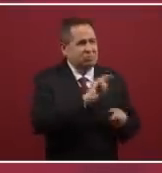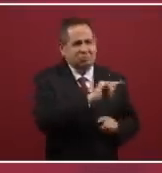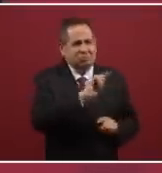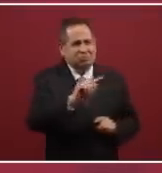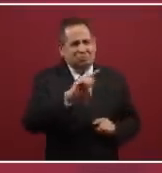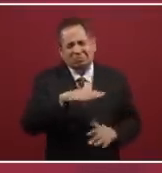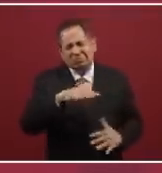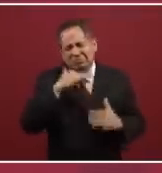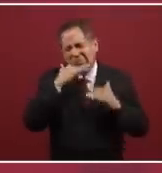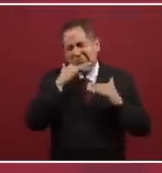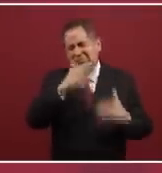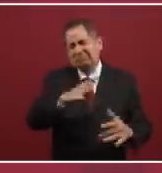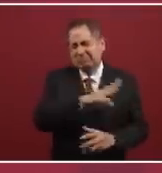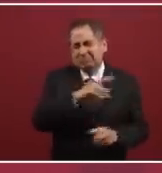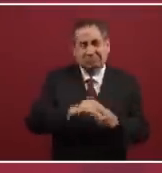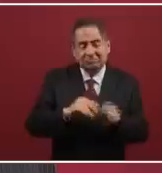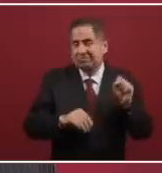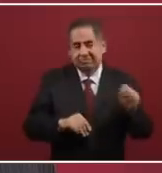estaba secuestrado.